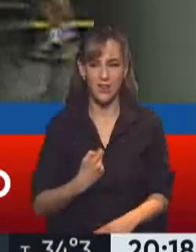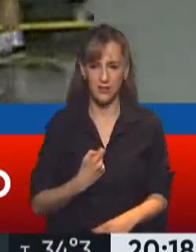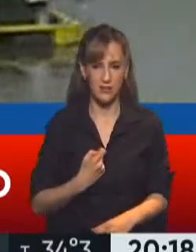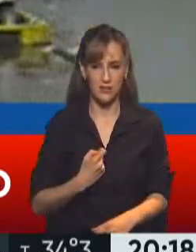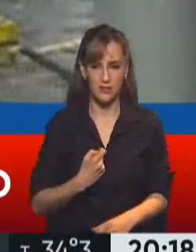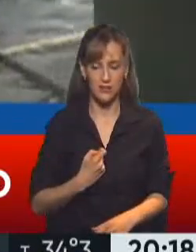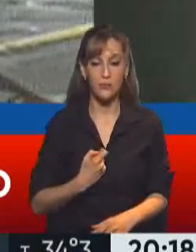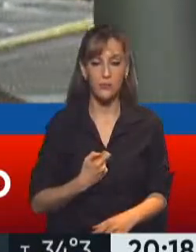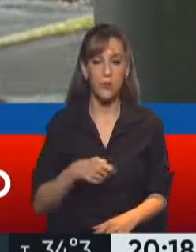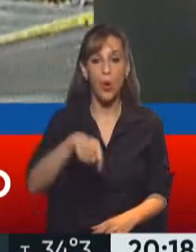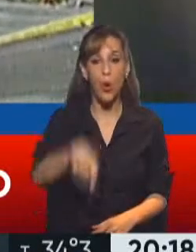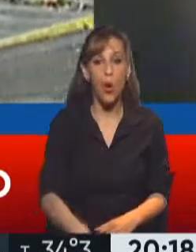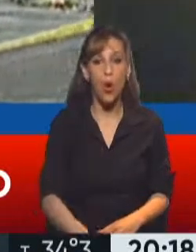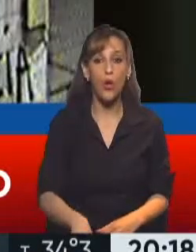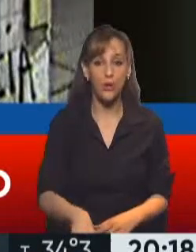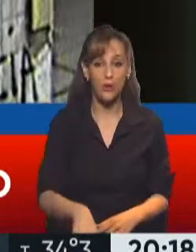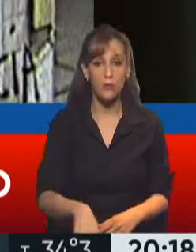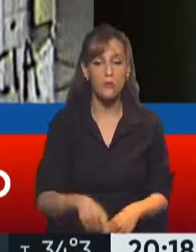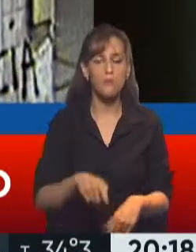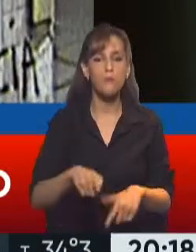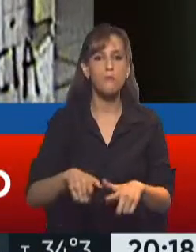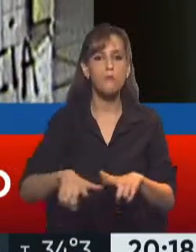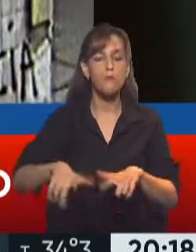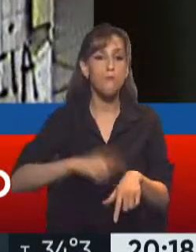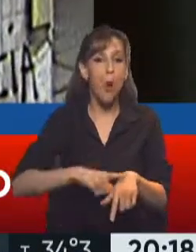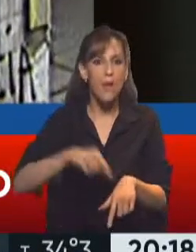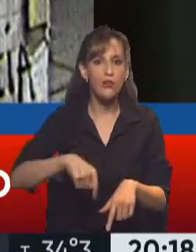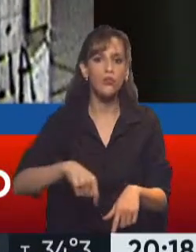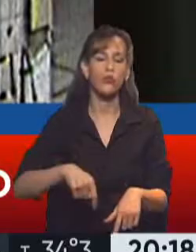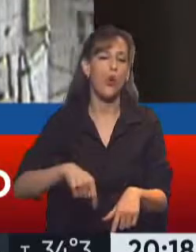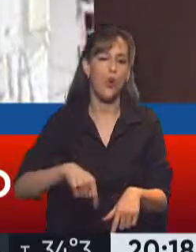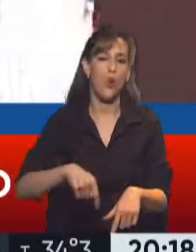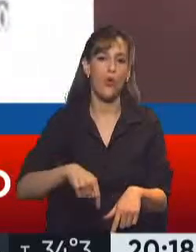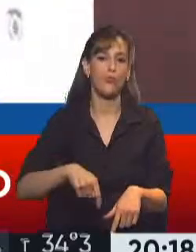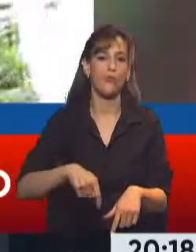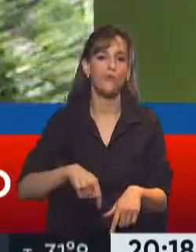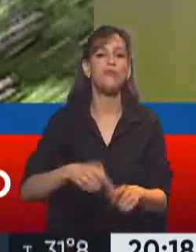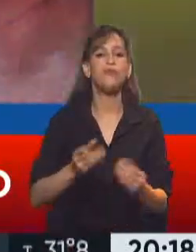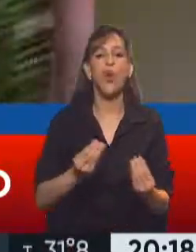ser el más conmovedor de los actos, porque todo esto ocurrió acá a pocos metros,